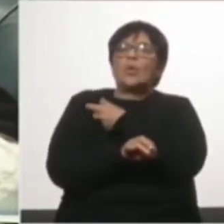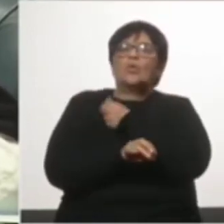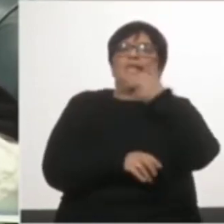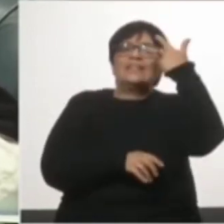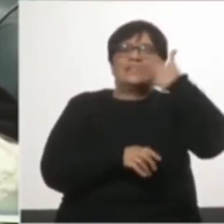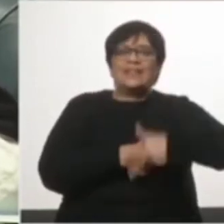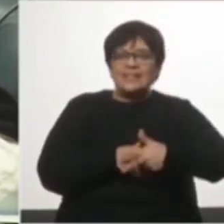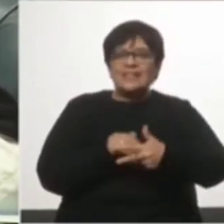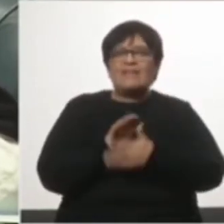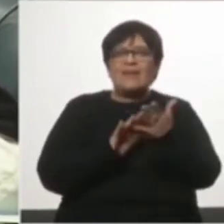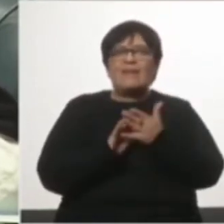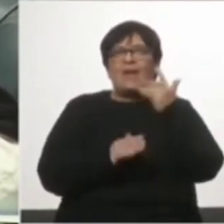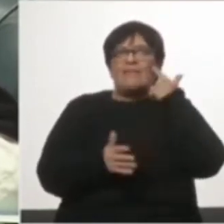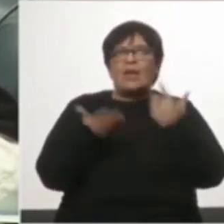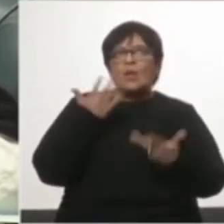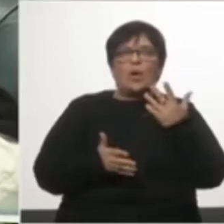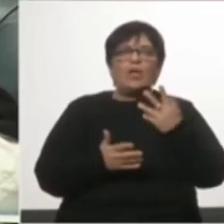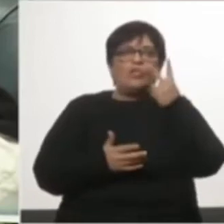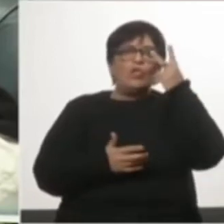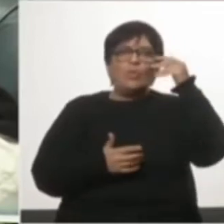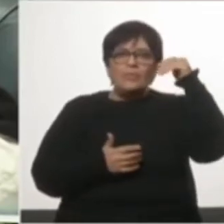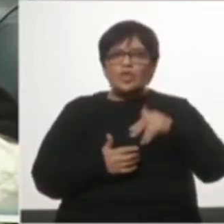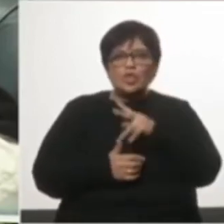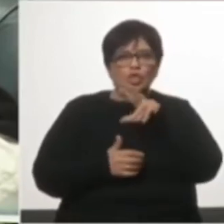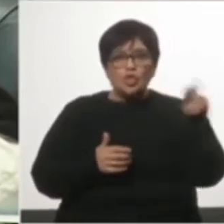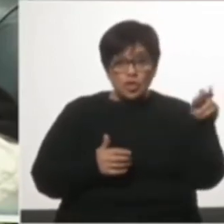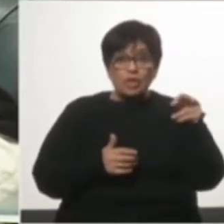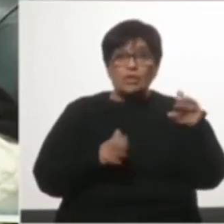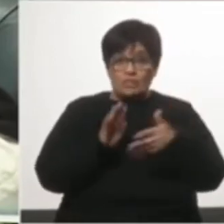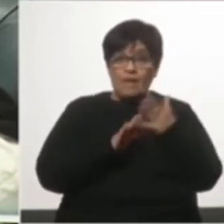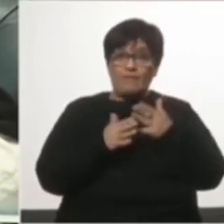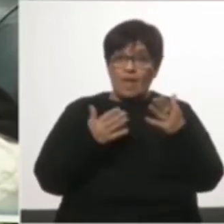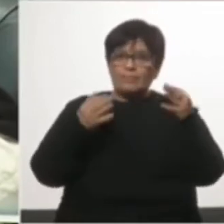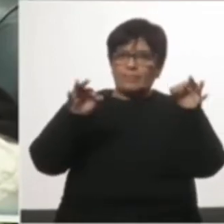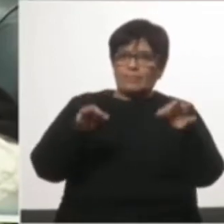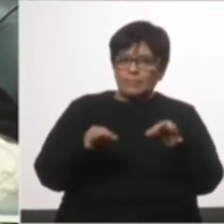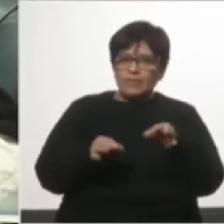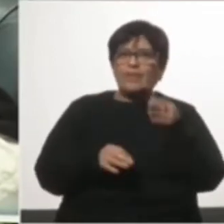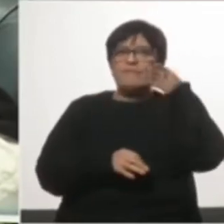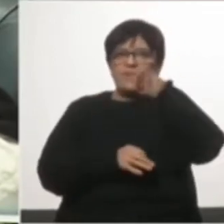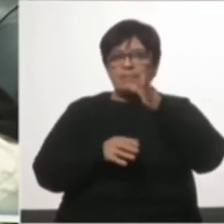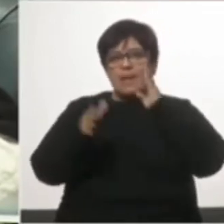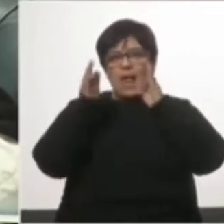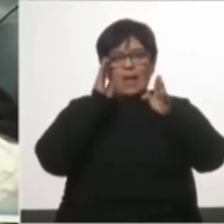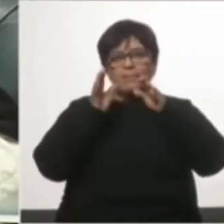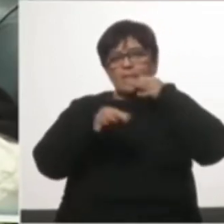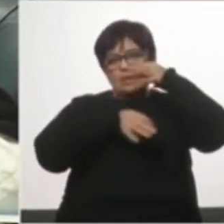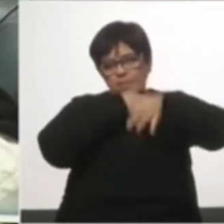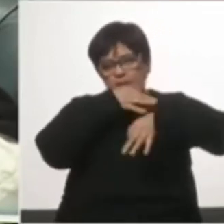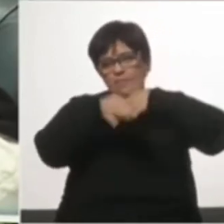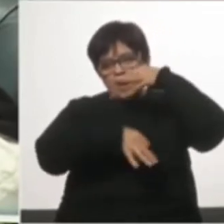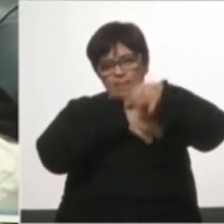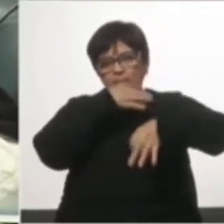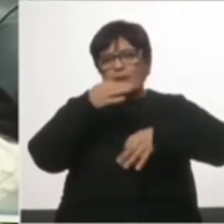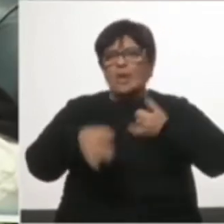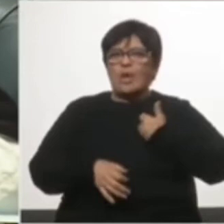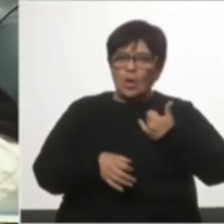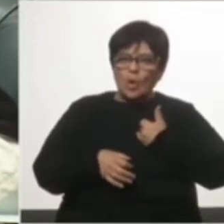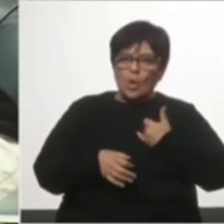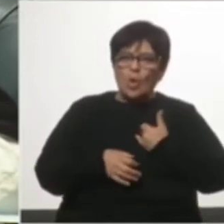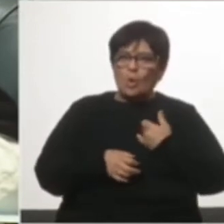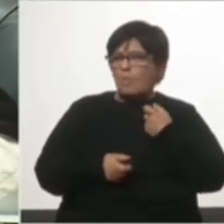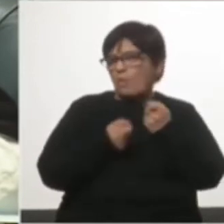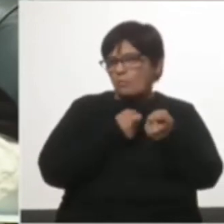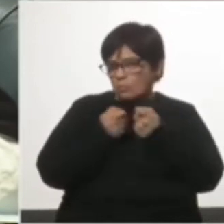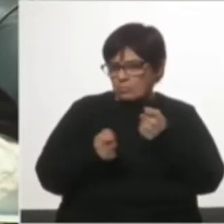evalúan inmunizar a 2.800.000. Comparecieron ante el Parlamento para informar sobre el avance de las negociaciones.